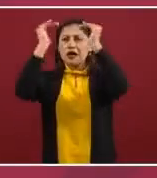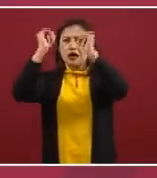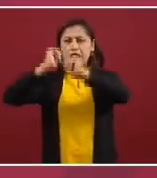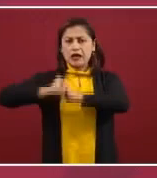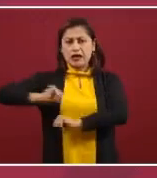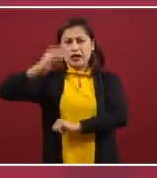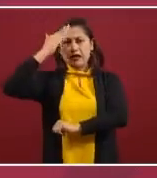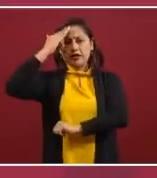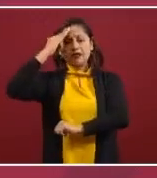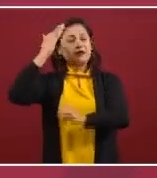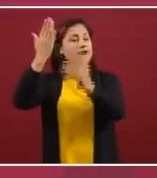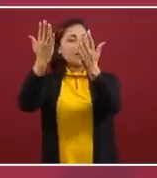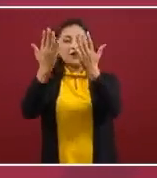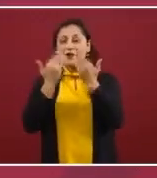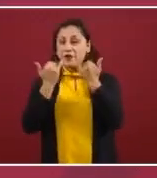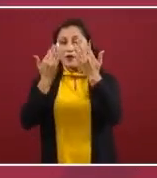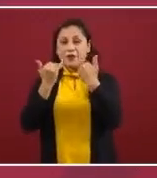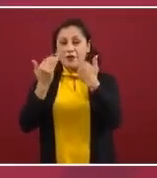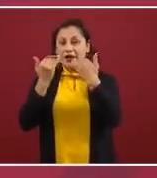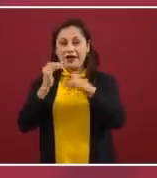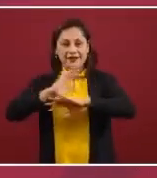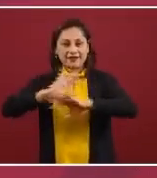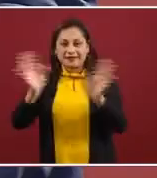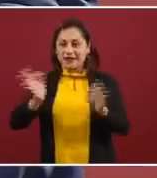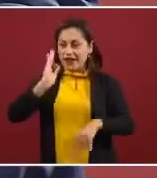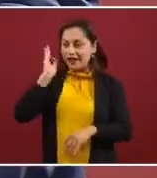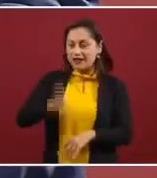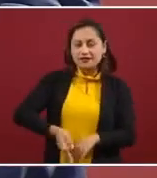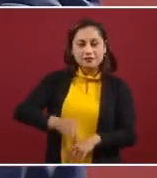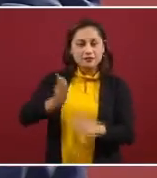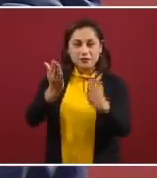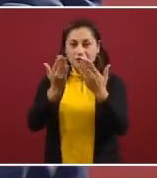esta corrupción porque no se tolera, no se permite.